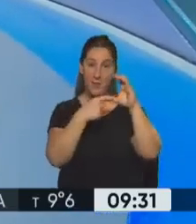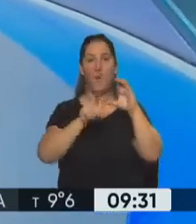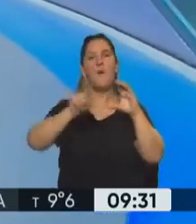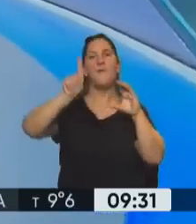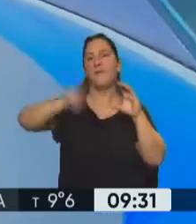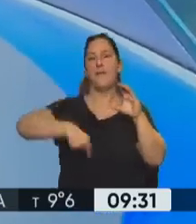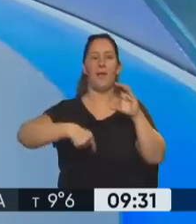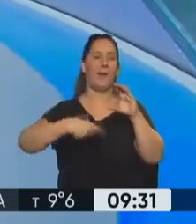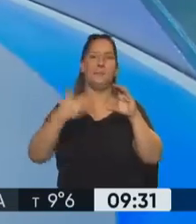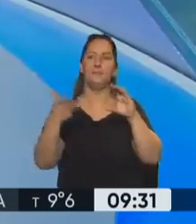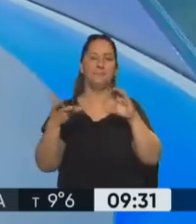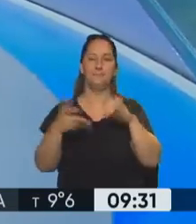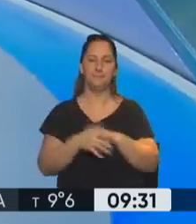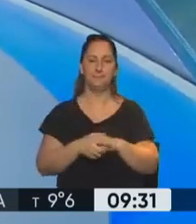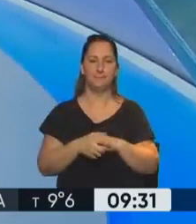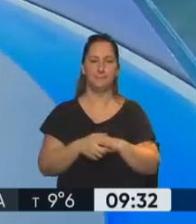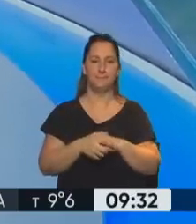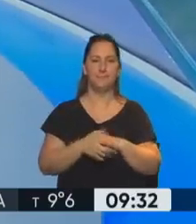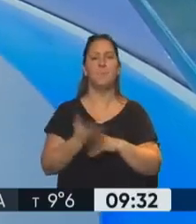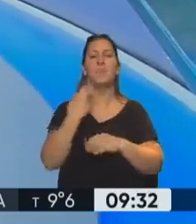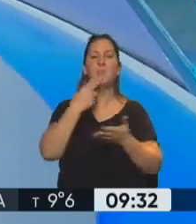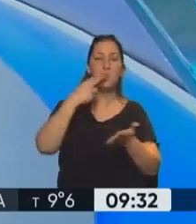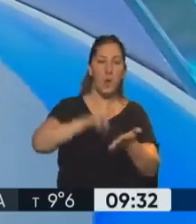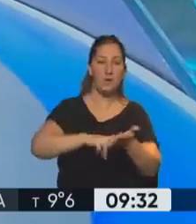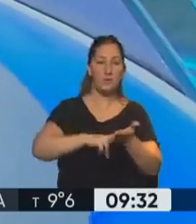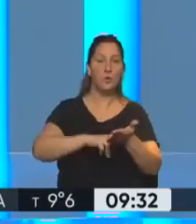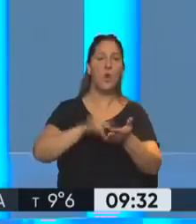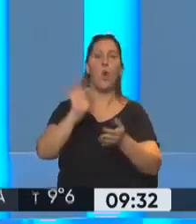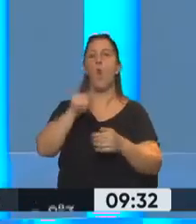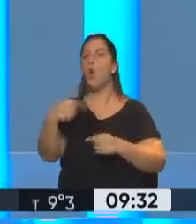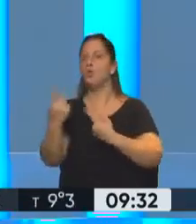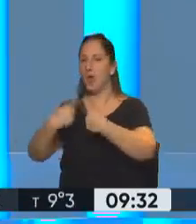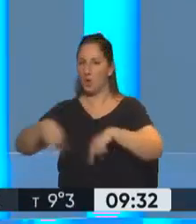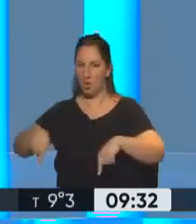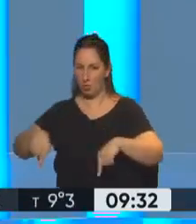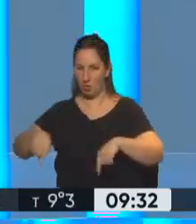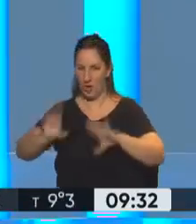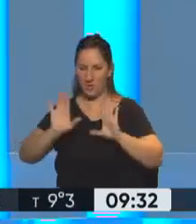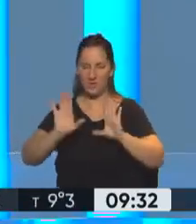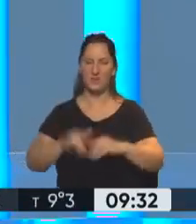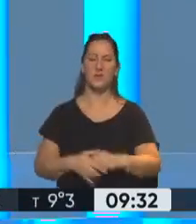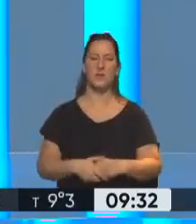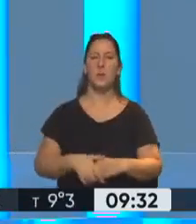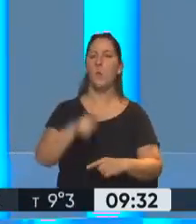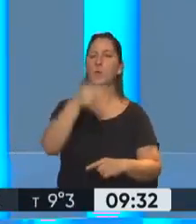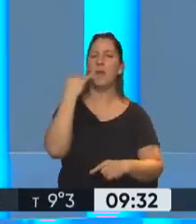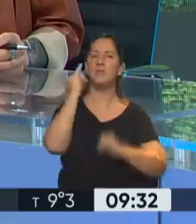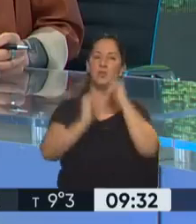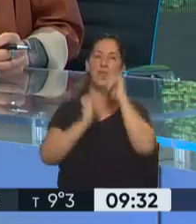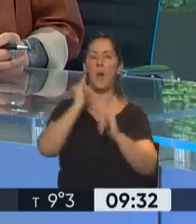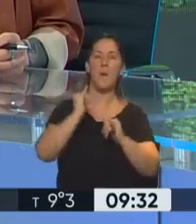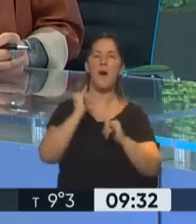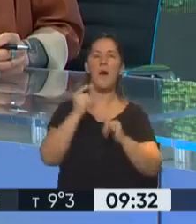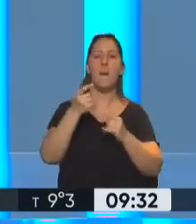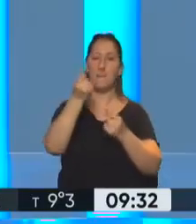puede ser digamos se puede haber otras cosas pero si vos hablás de la maquinita o